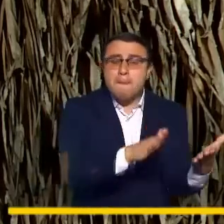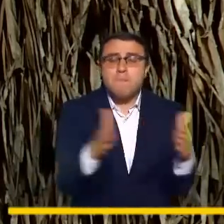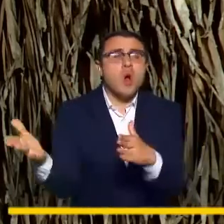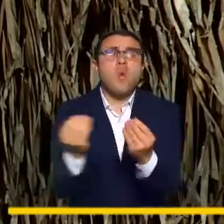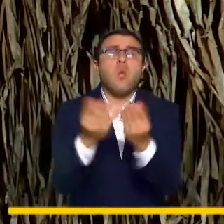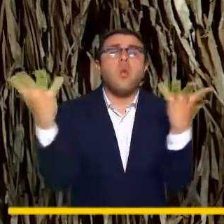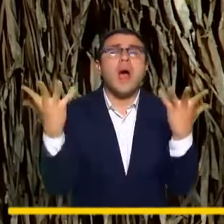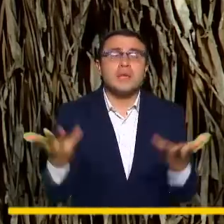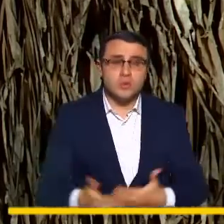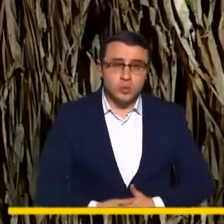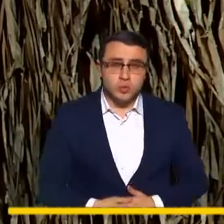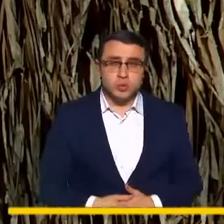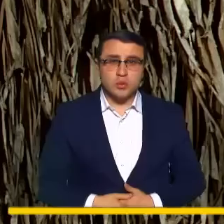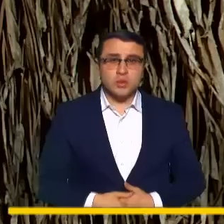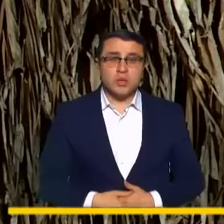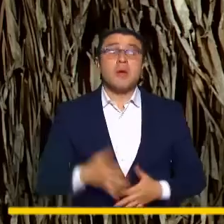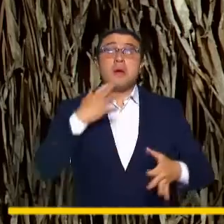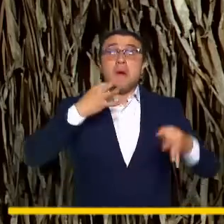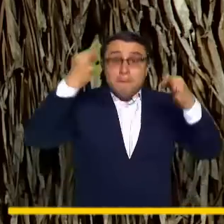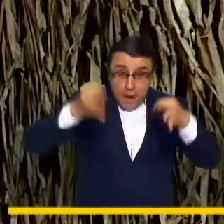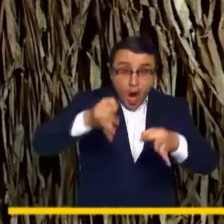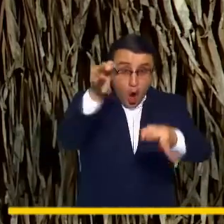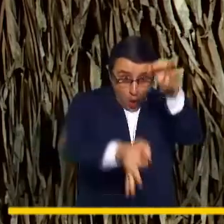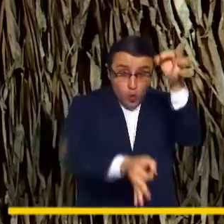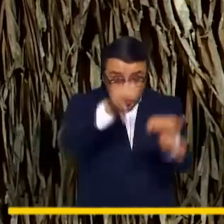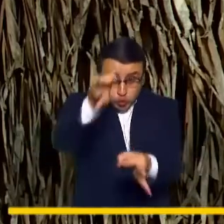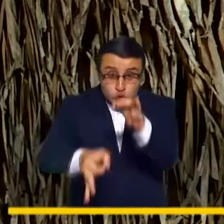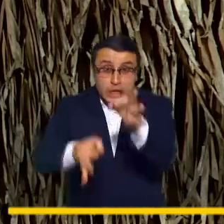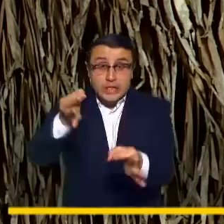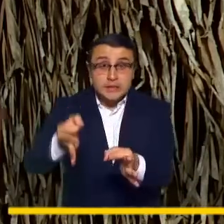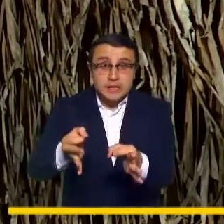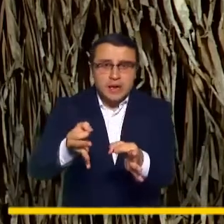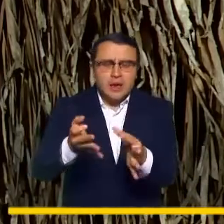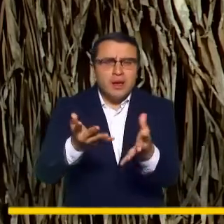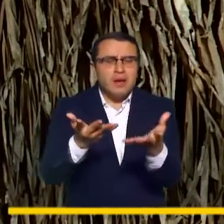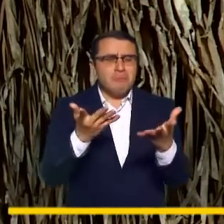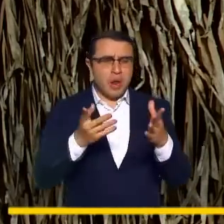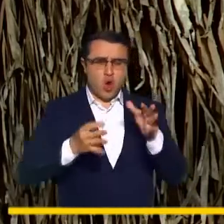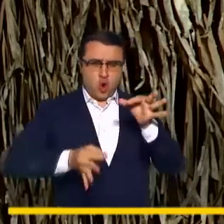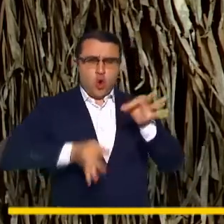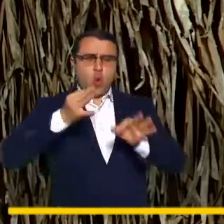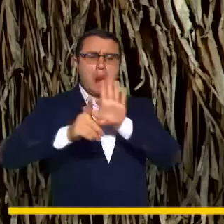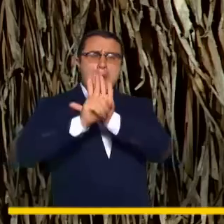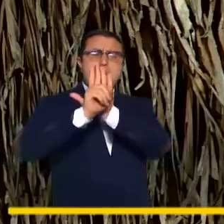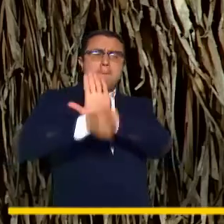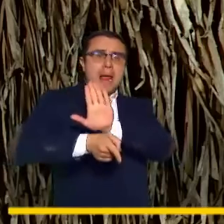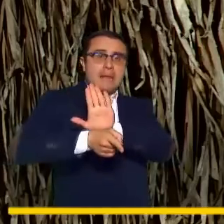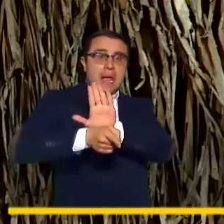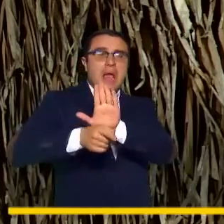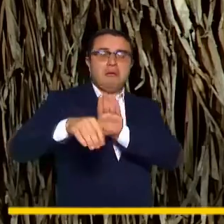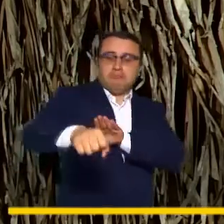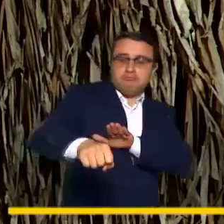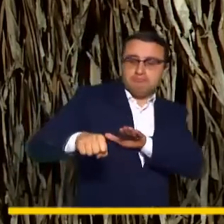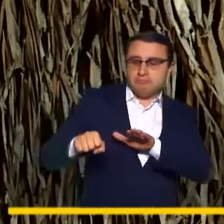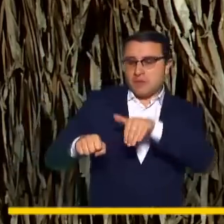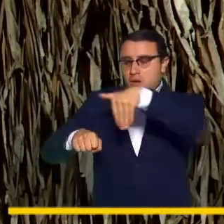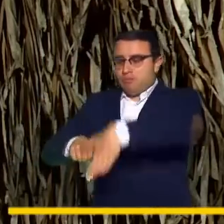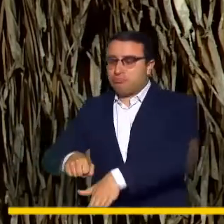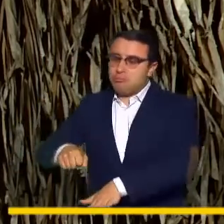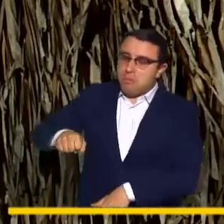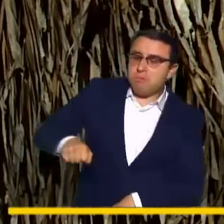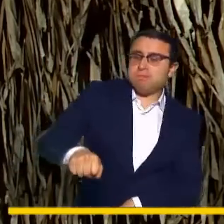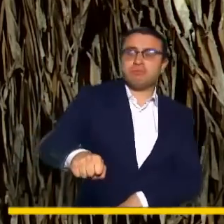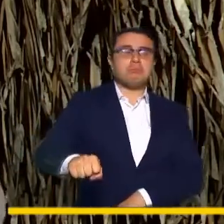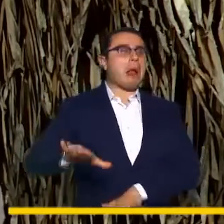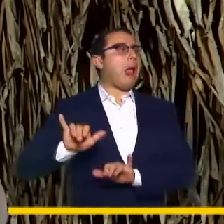¿Cómo yo puedo decir que hay justicia si las sentencias se quedan en las gavetas, si